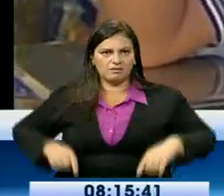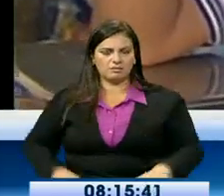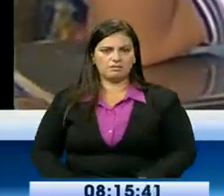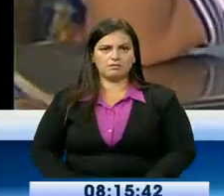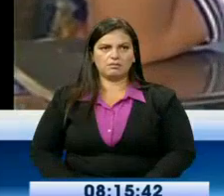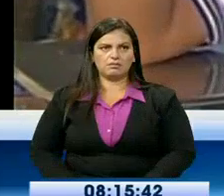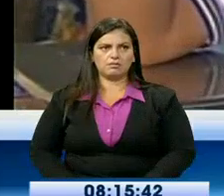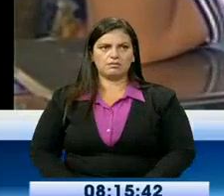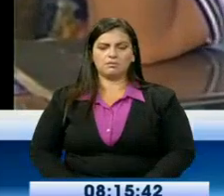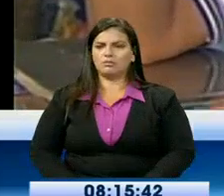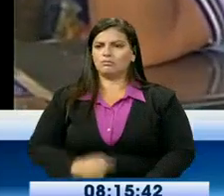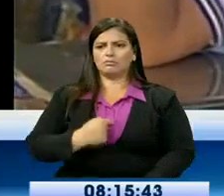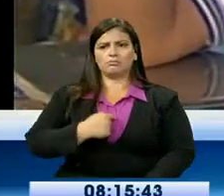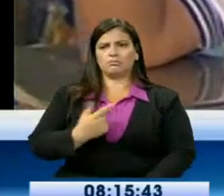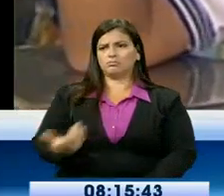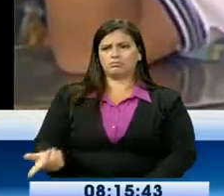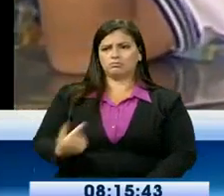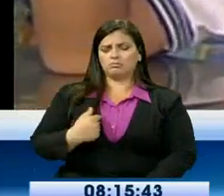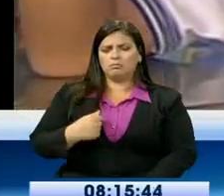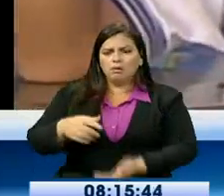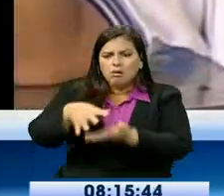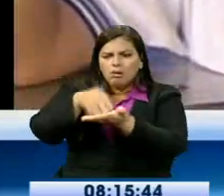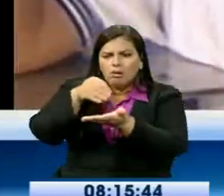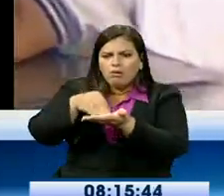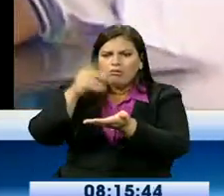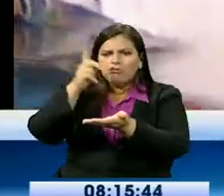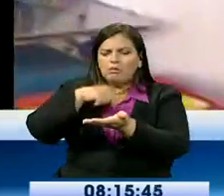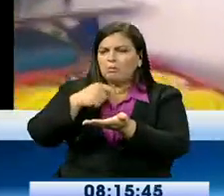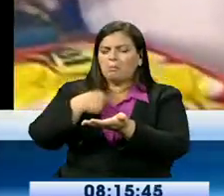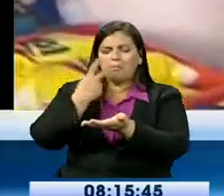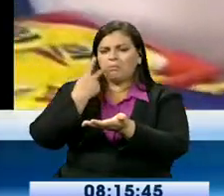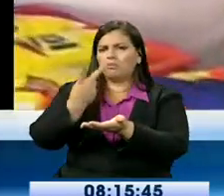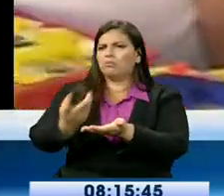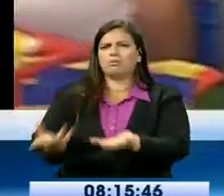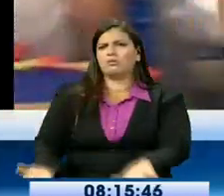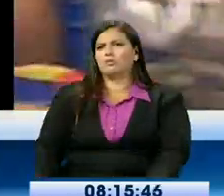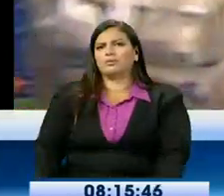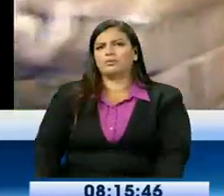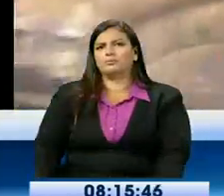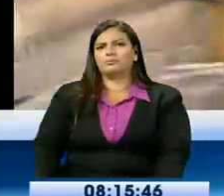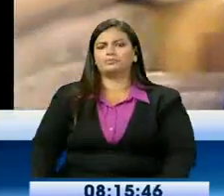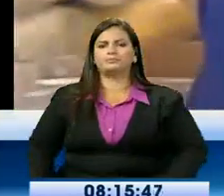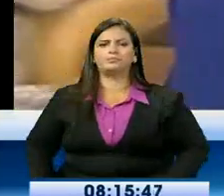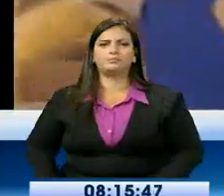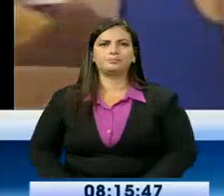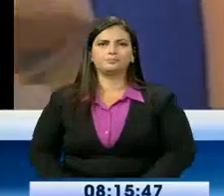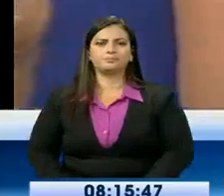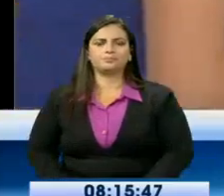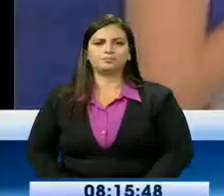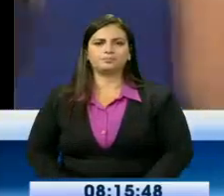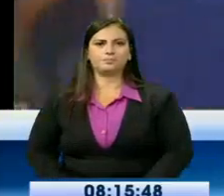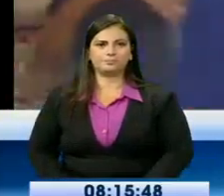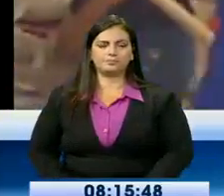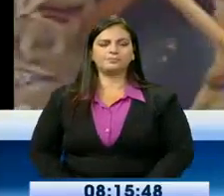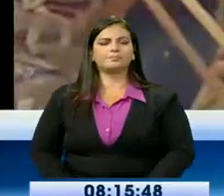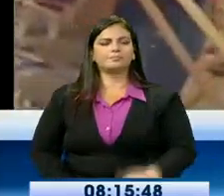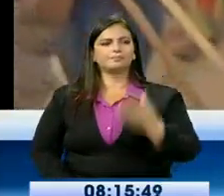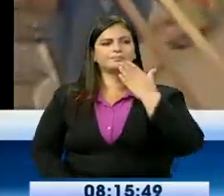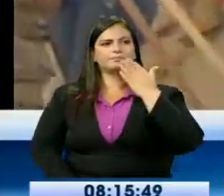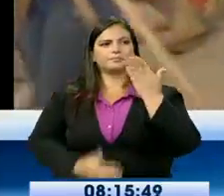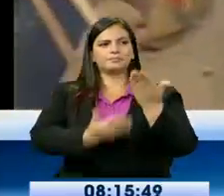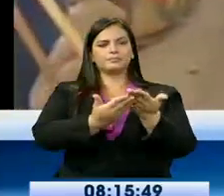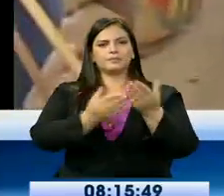no tengo ni conocimiento sobre de arroz de plásticos. Bueno, muchísimas gracias, caballero. Vamos a continuar en el mercado